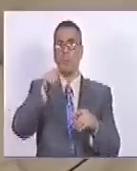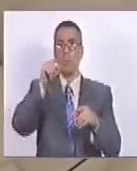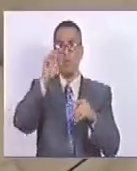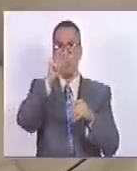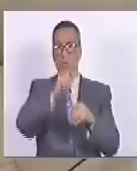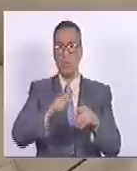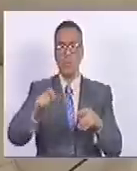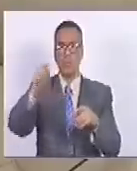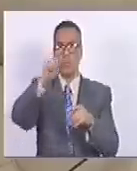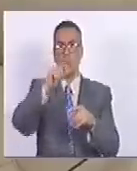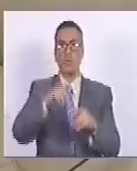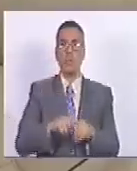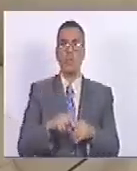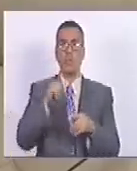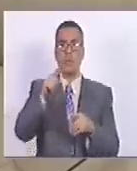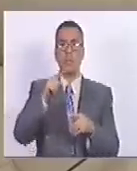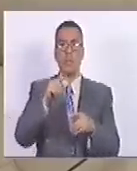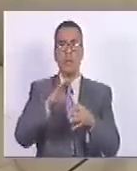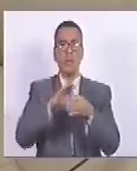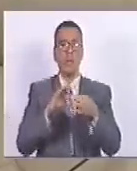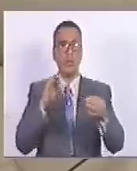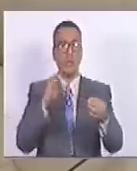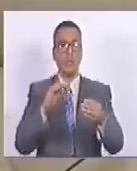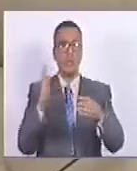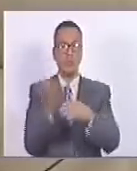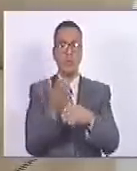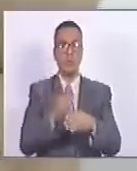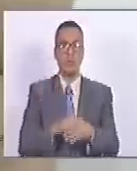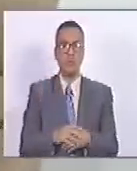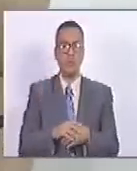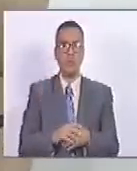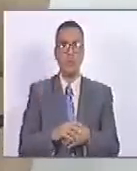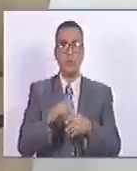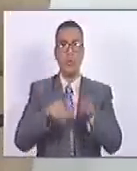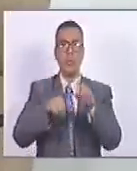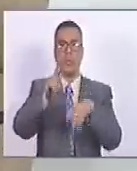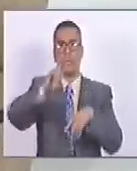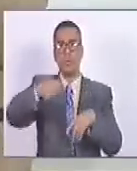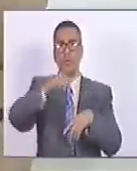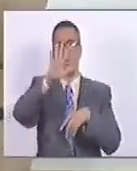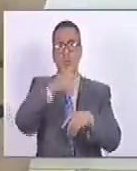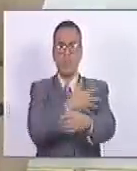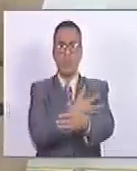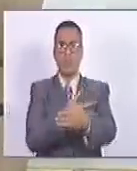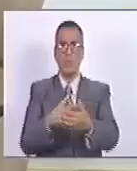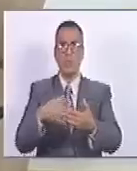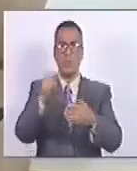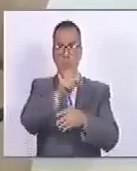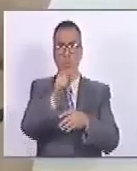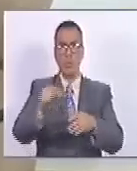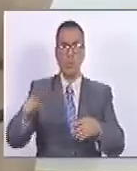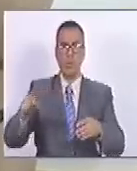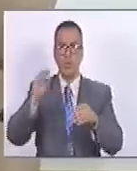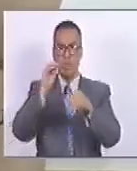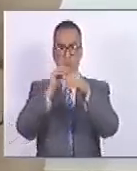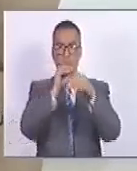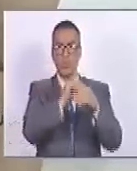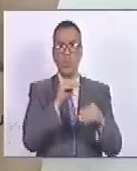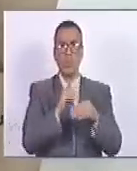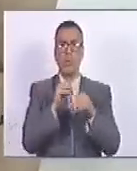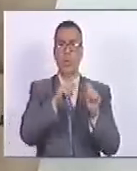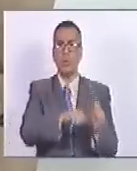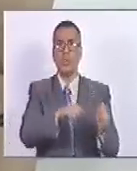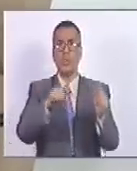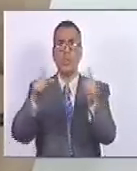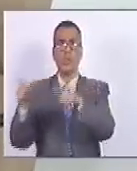planeta, que fue sacar por vías violentas a 12,5 millones de habitantes de un continente y